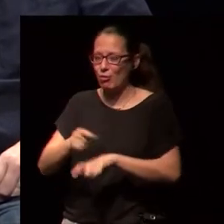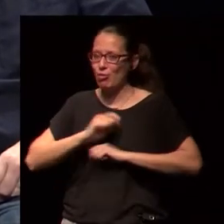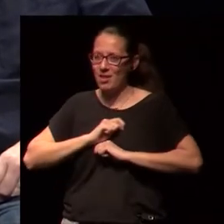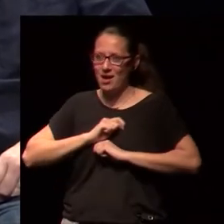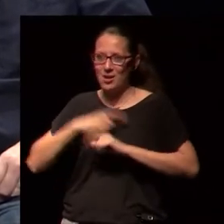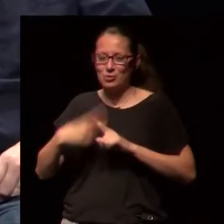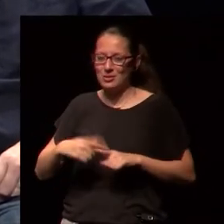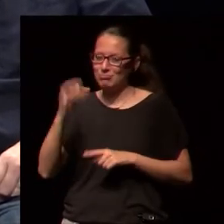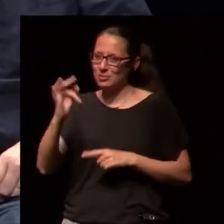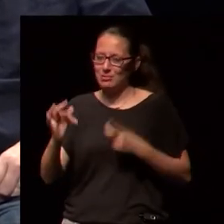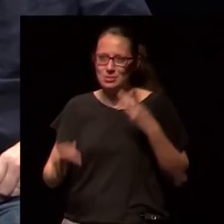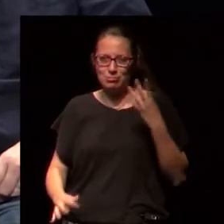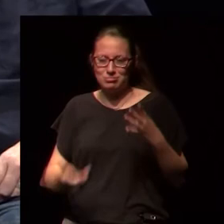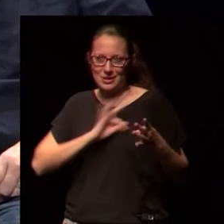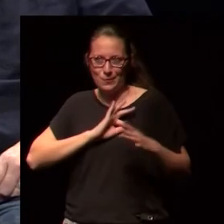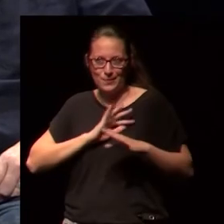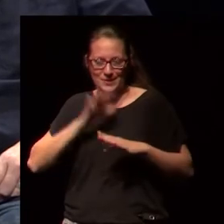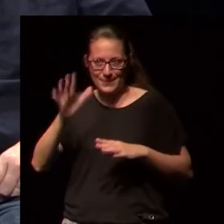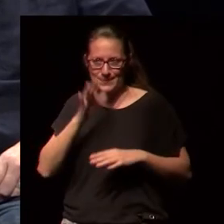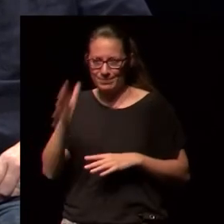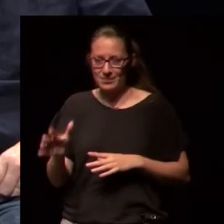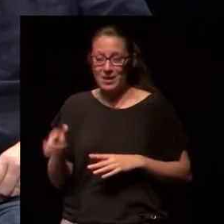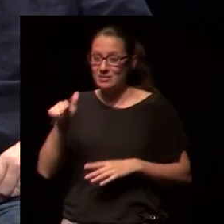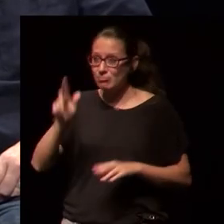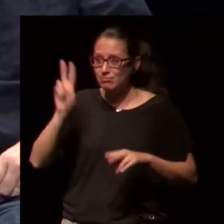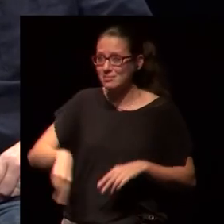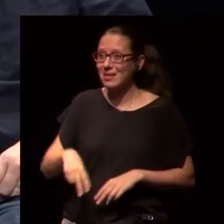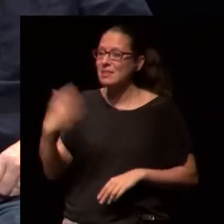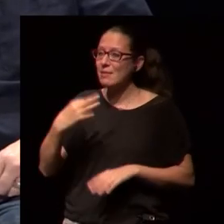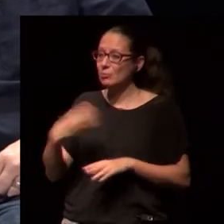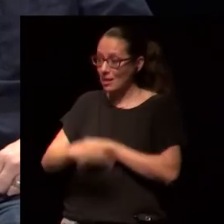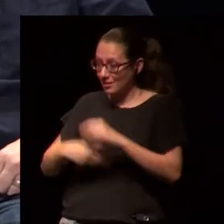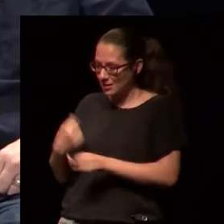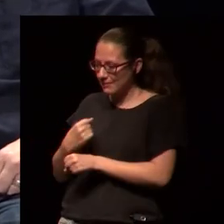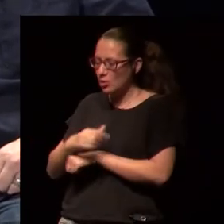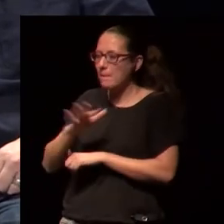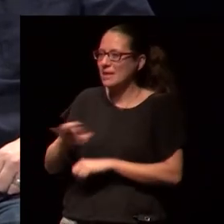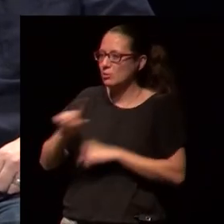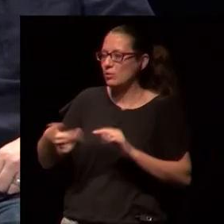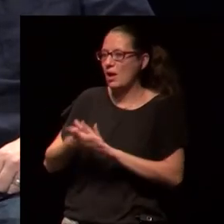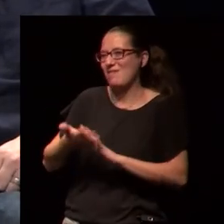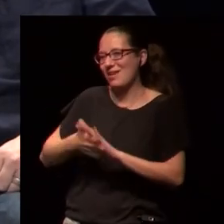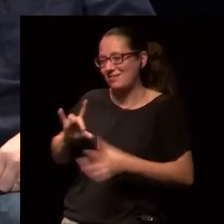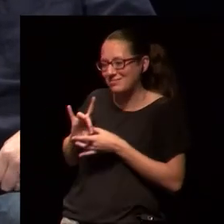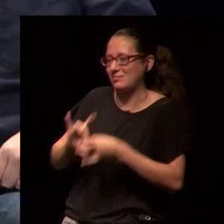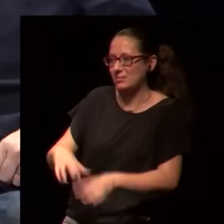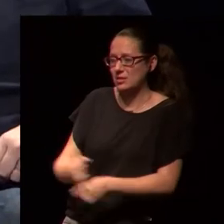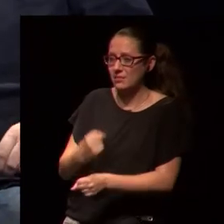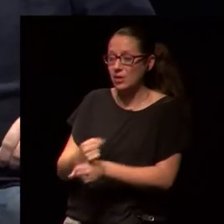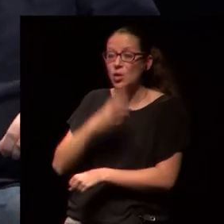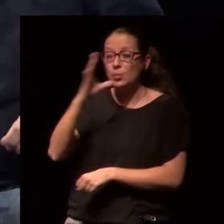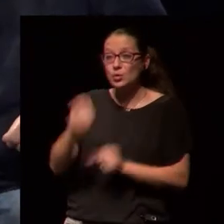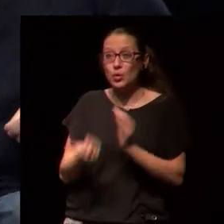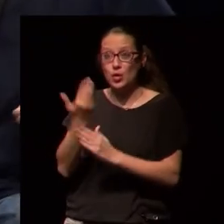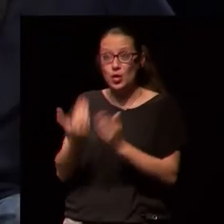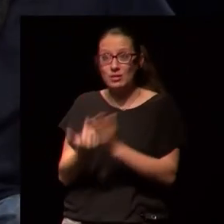¿no? Es una responsabilidad también. Tenemos que realizar el trabajo y hablar acerca del trabajo. Y por eso las jornadas son muy